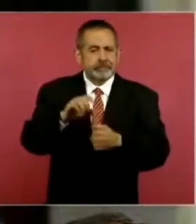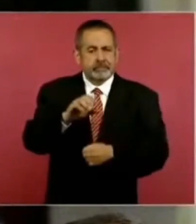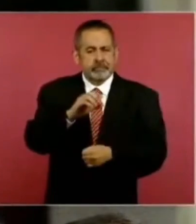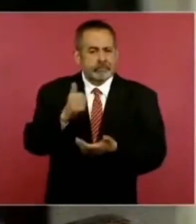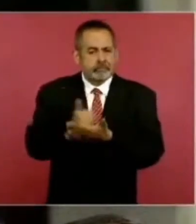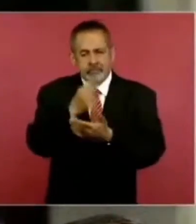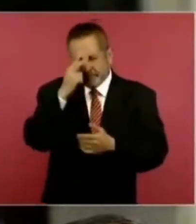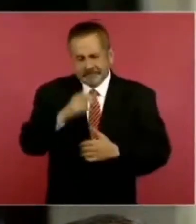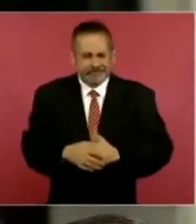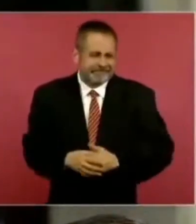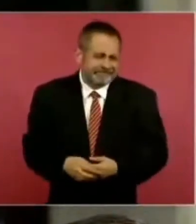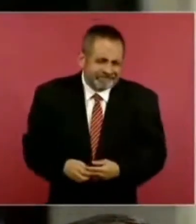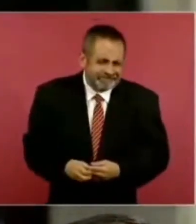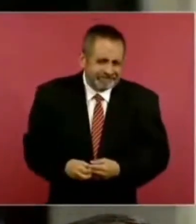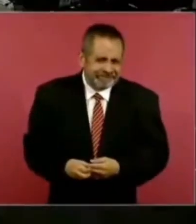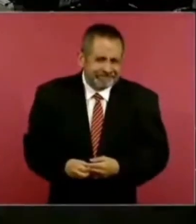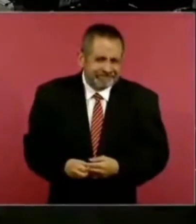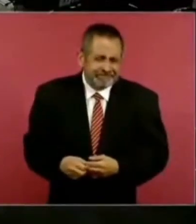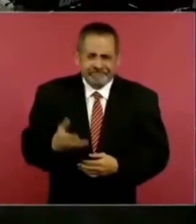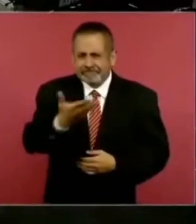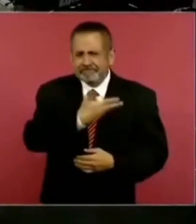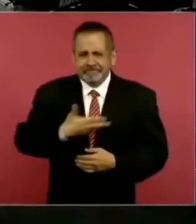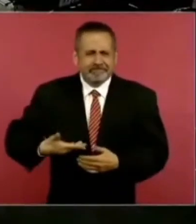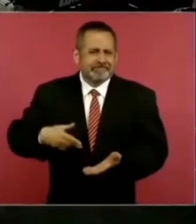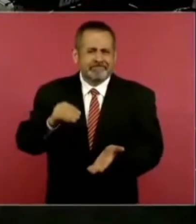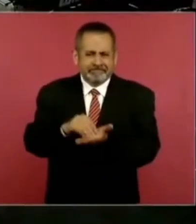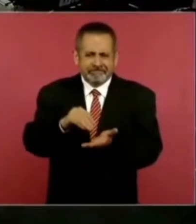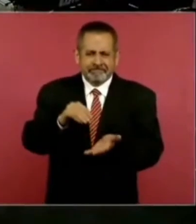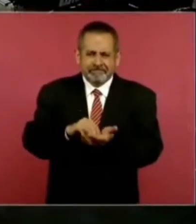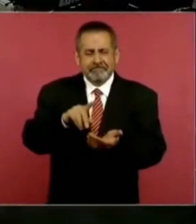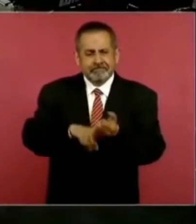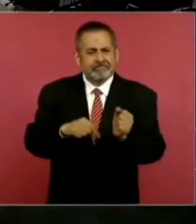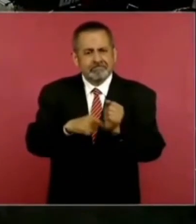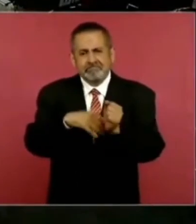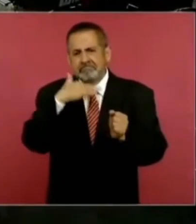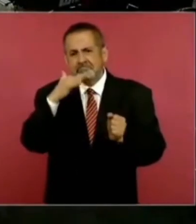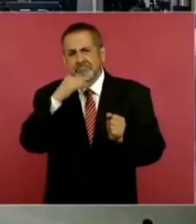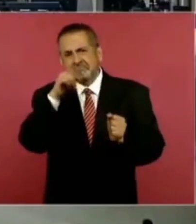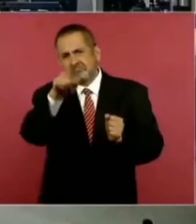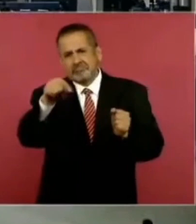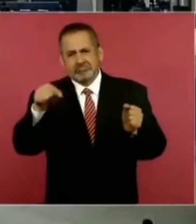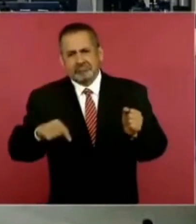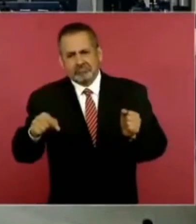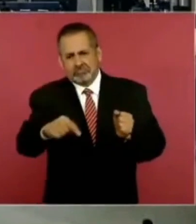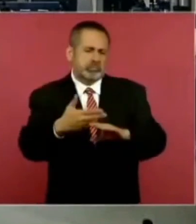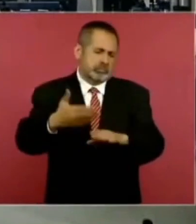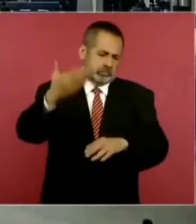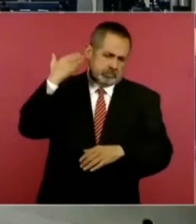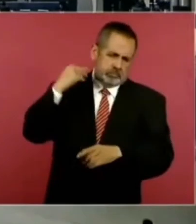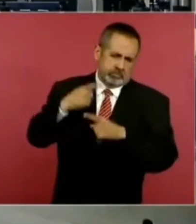México. Presidente, la corrupción sigue permeando en su gobierno, no tanto como